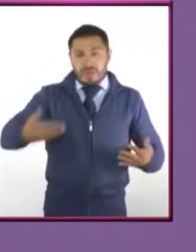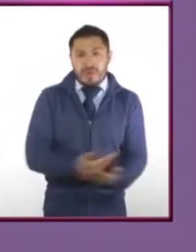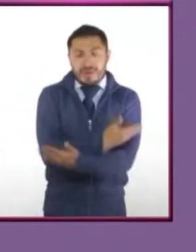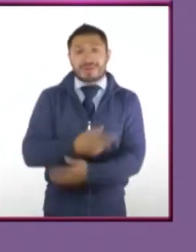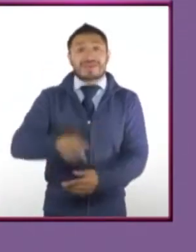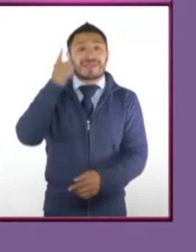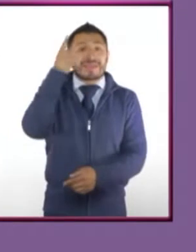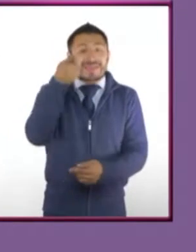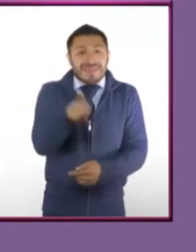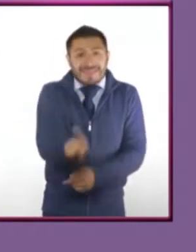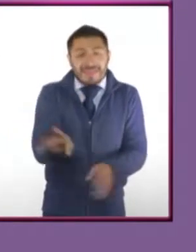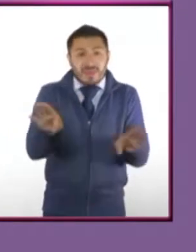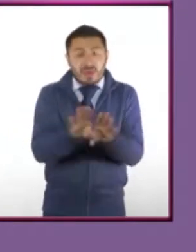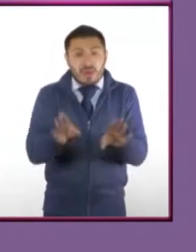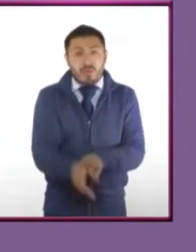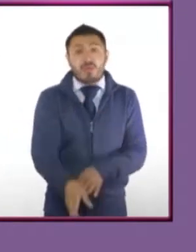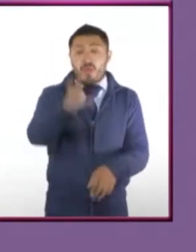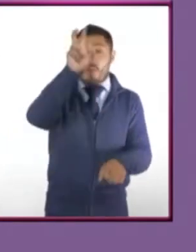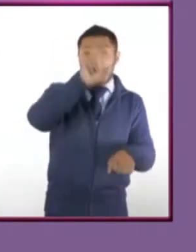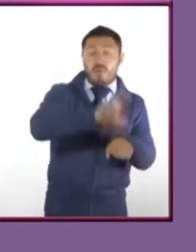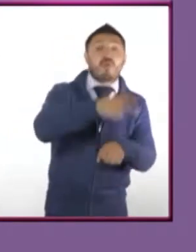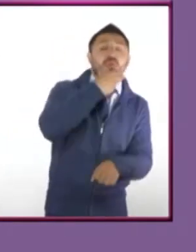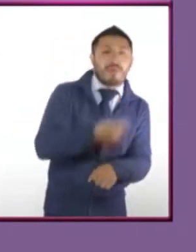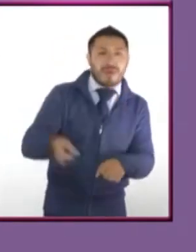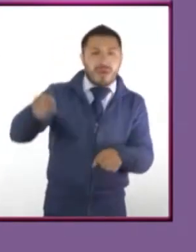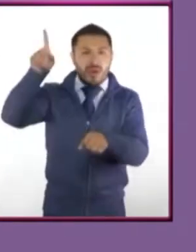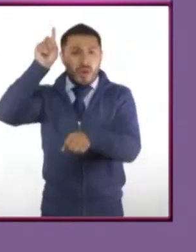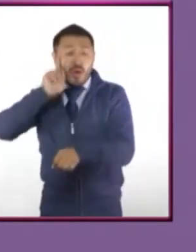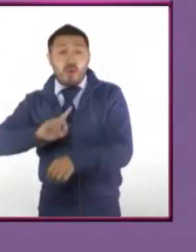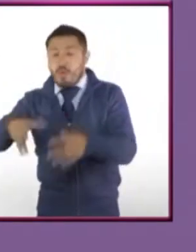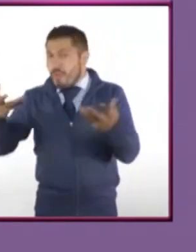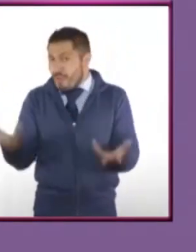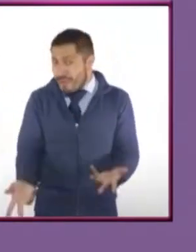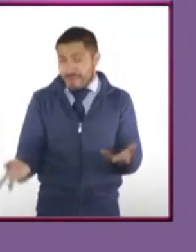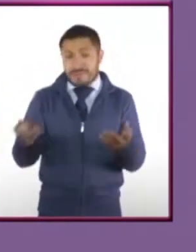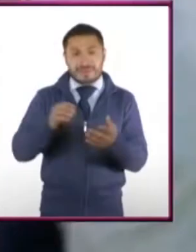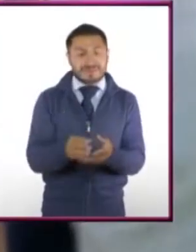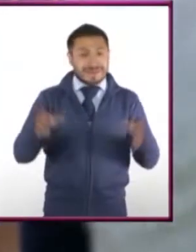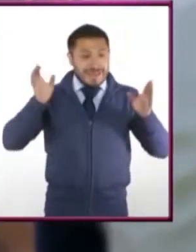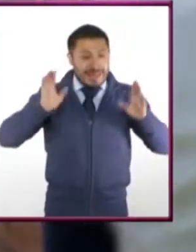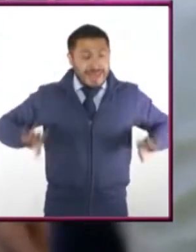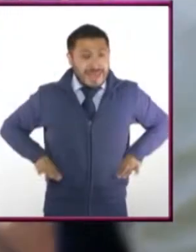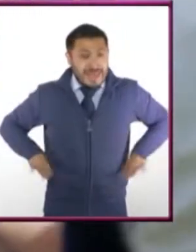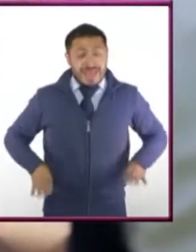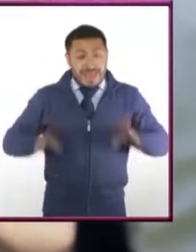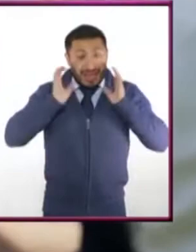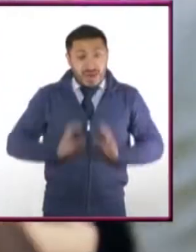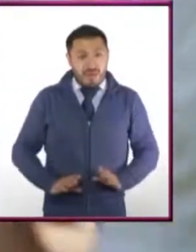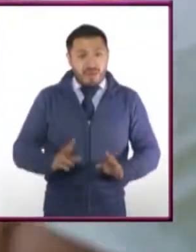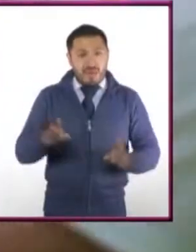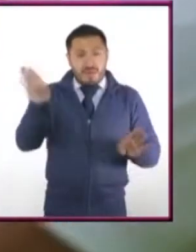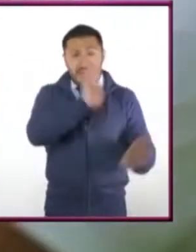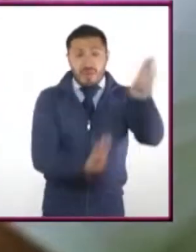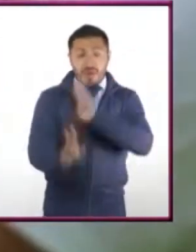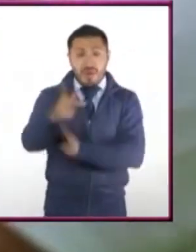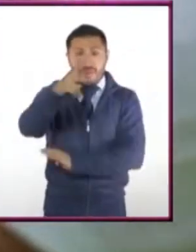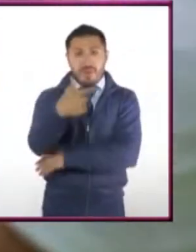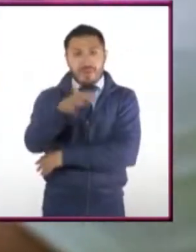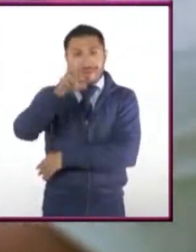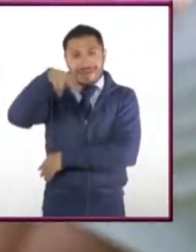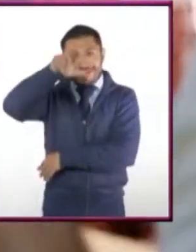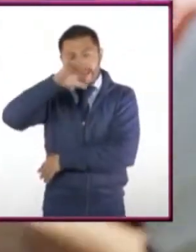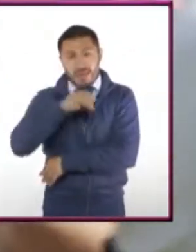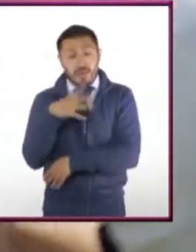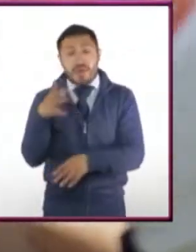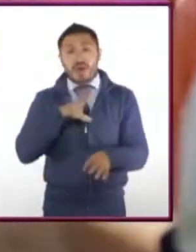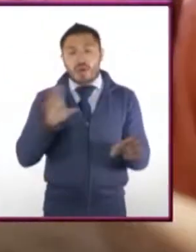o hembras de la especie humana. Hablamos de características biológicas. El género, en cambio, es una